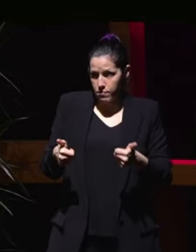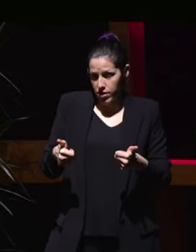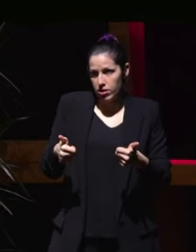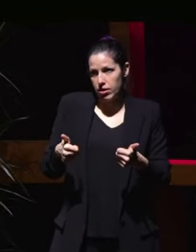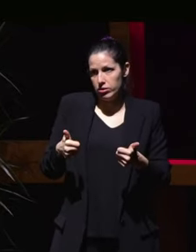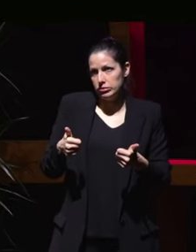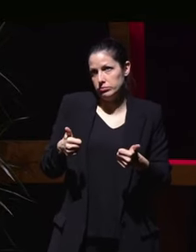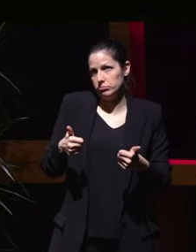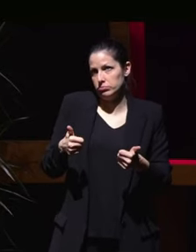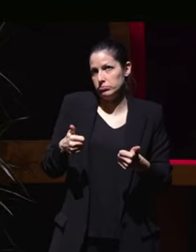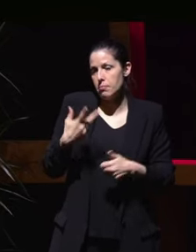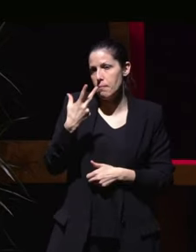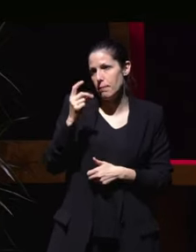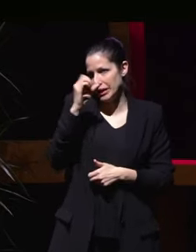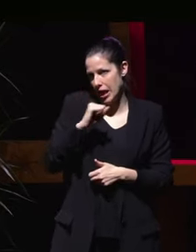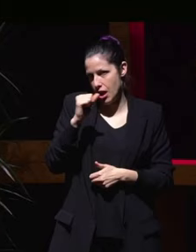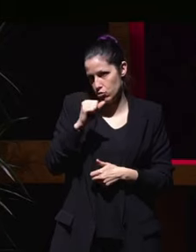anos tres mulleres,